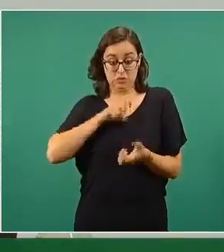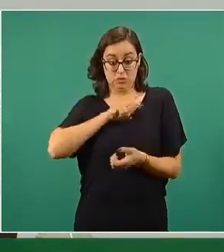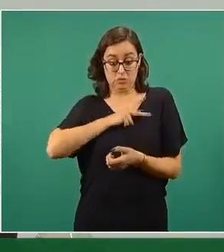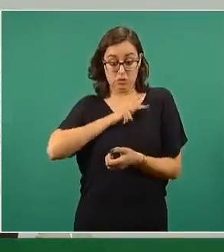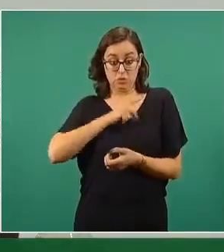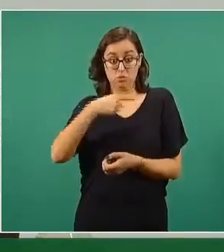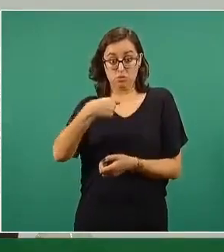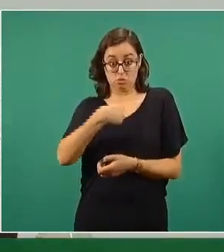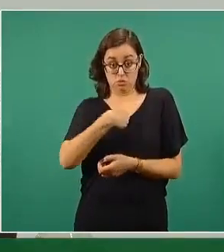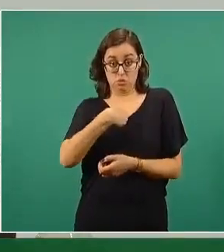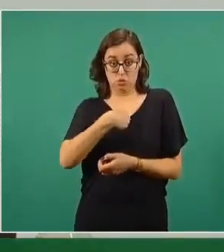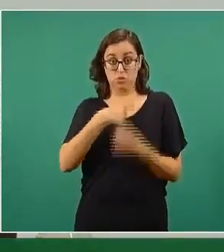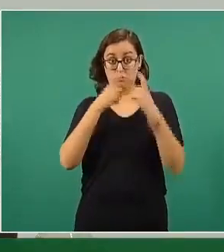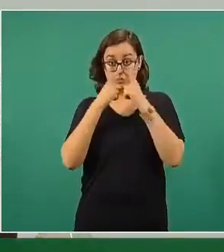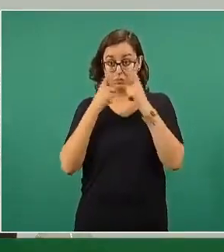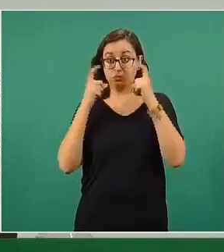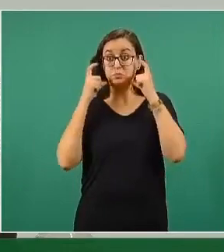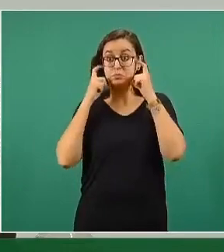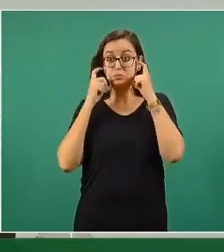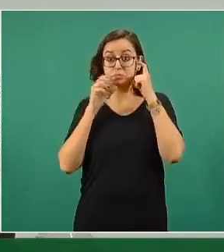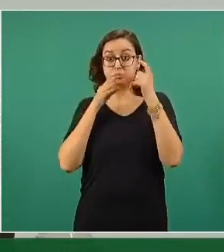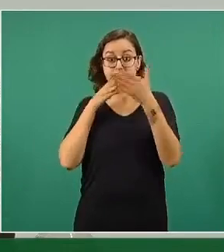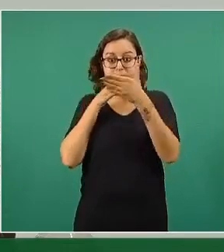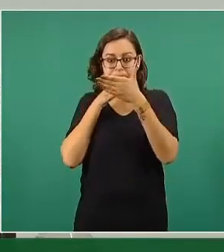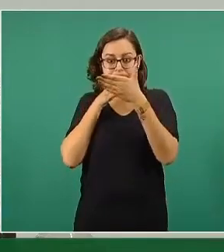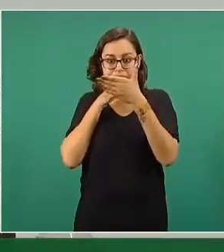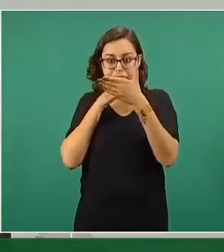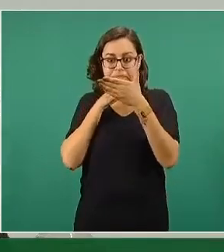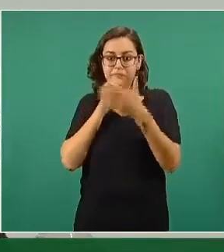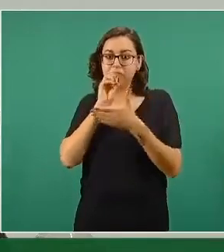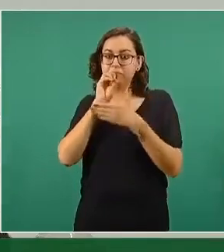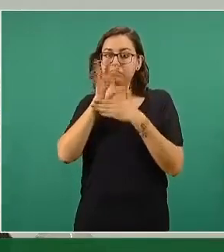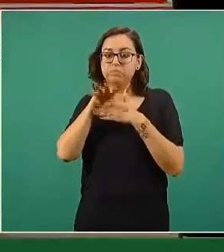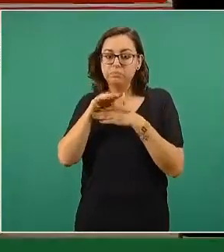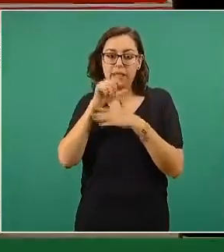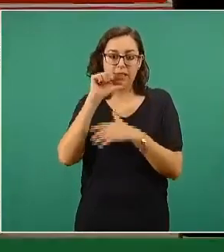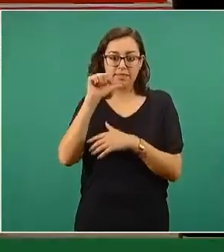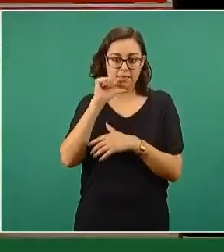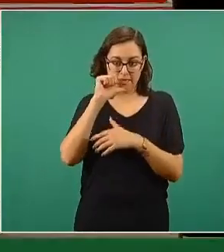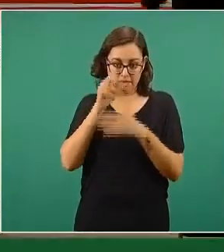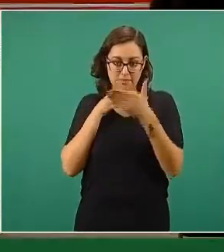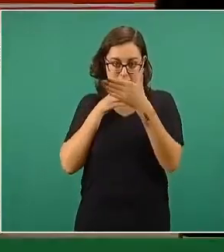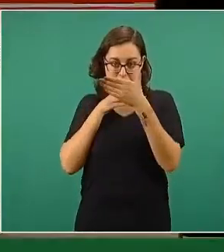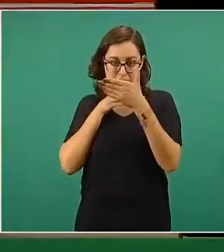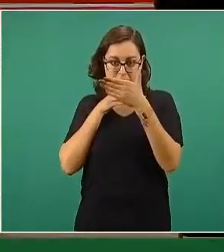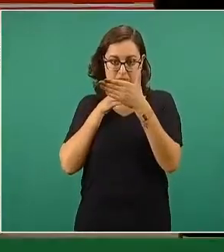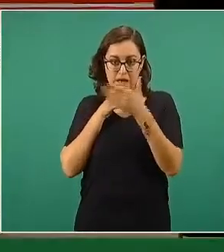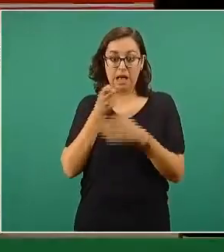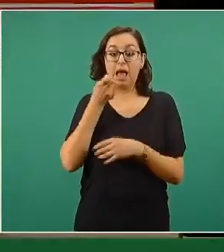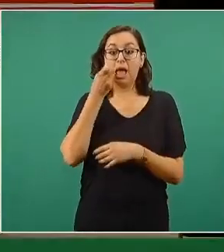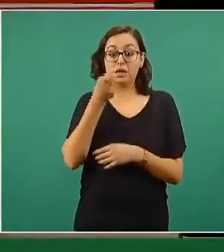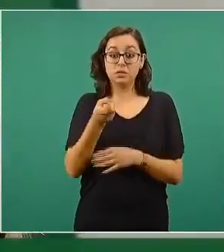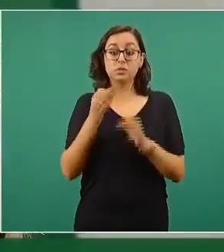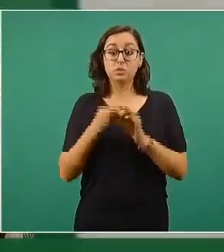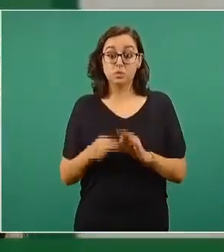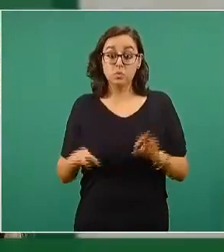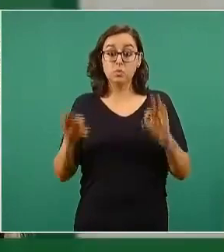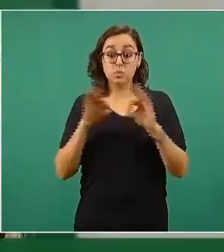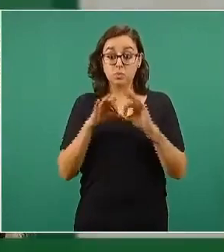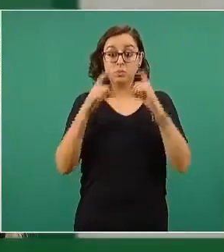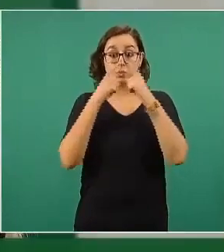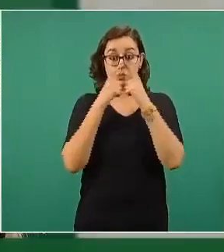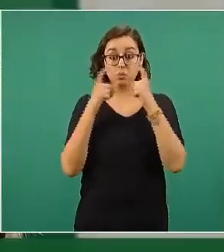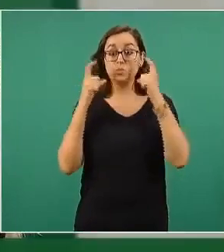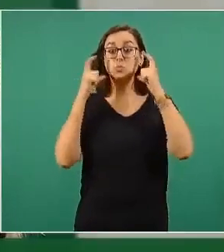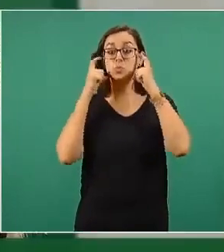tiene virus, digamos, se detenga al momento de la salida. Entonces, la utilización del cubrebocas, sobre